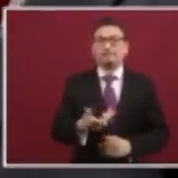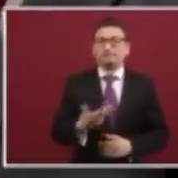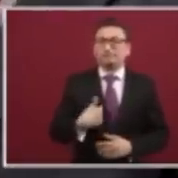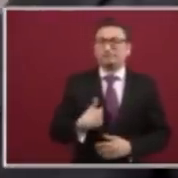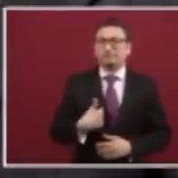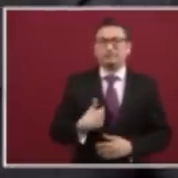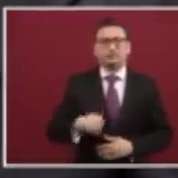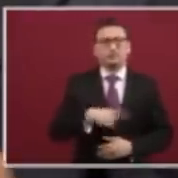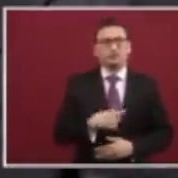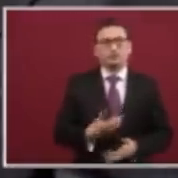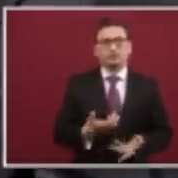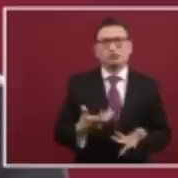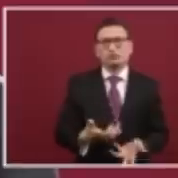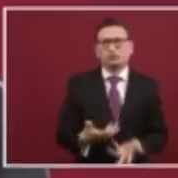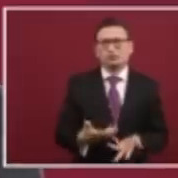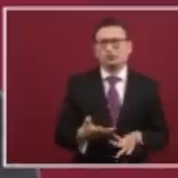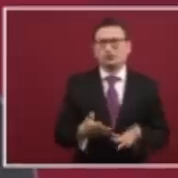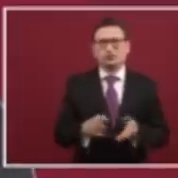debemos de